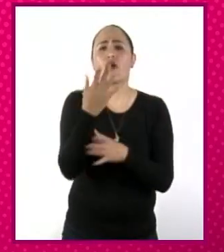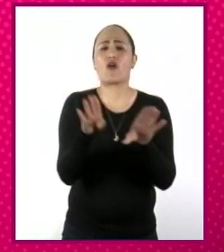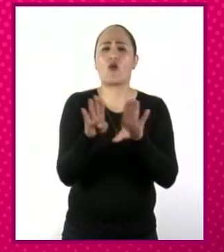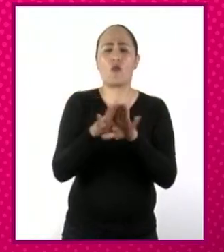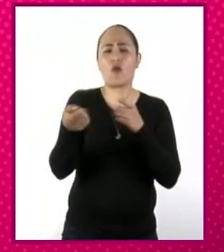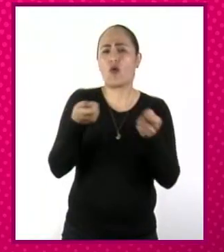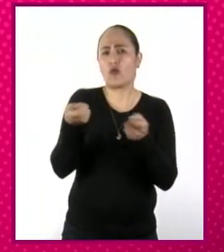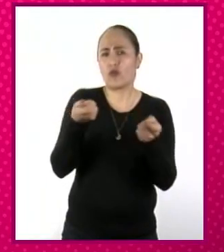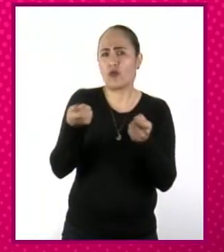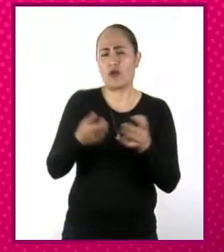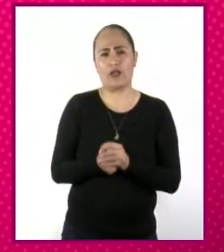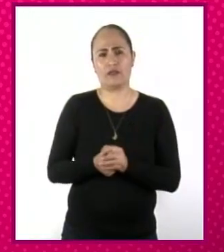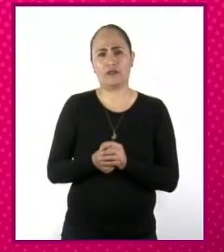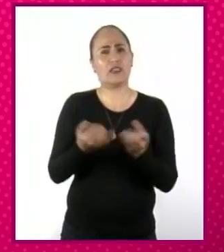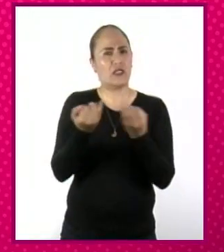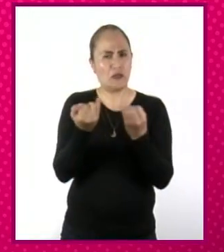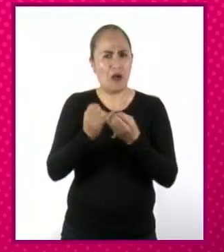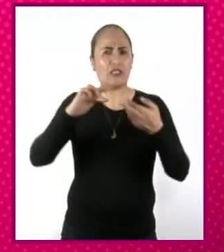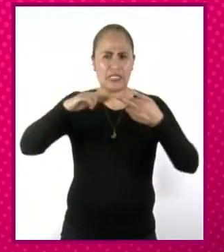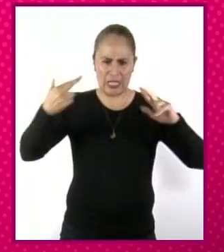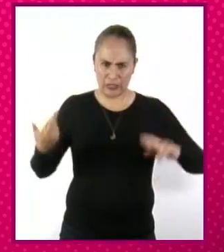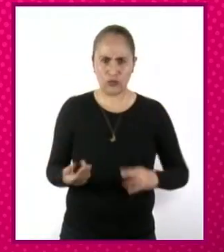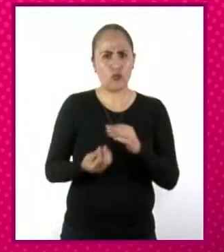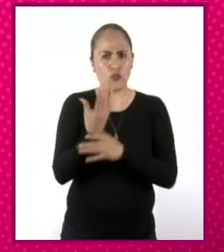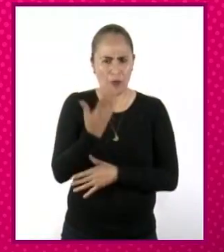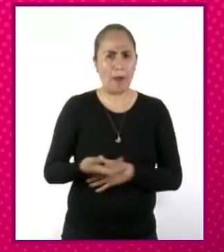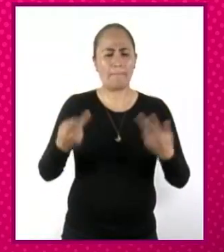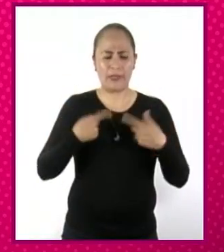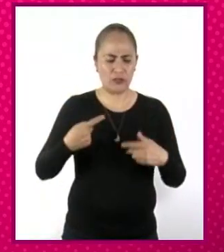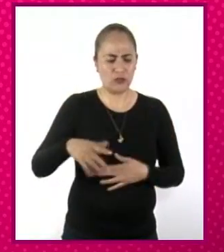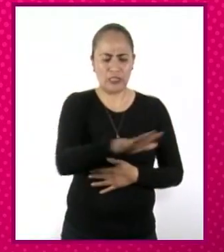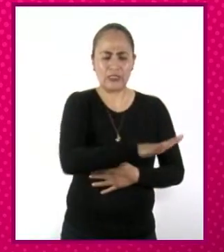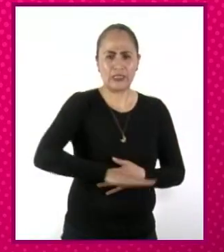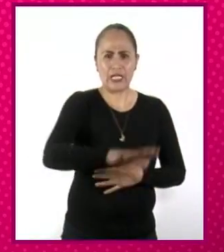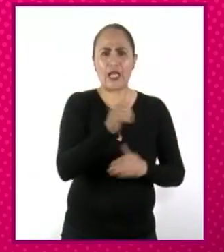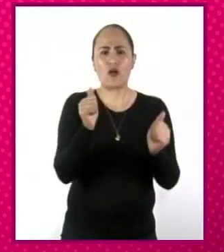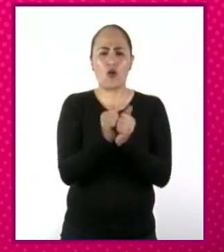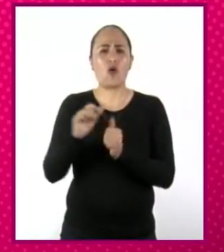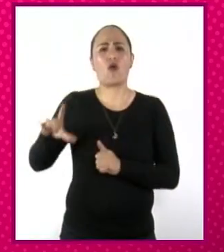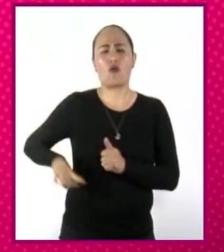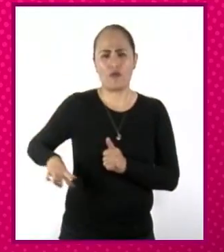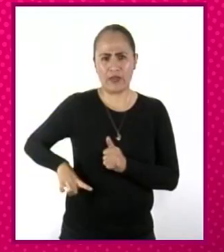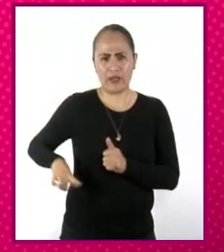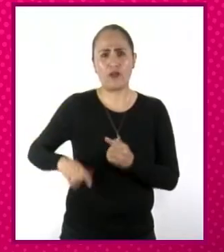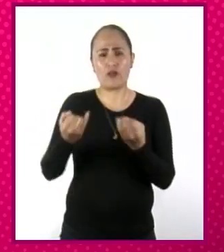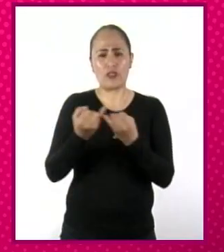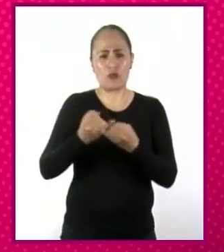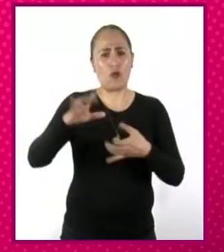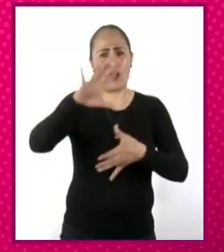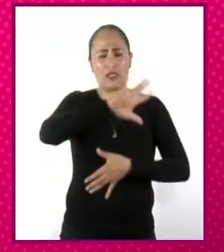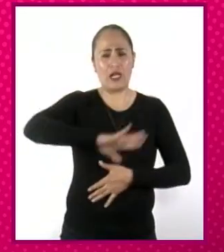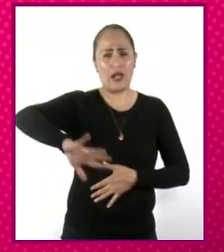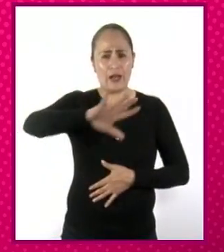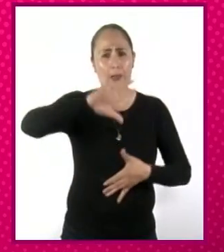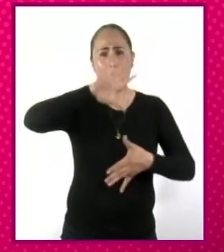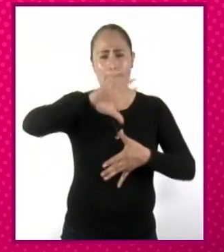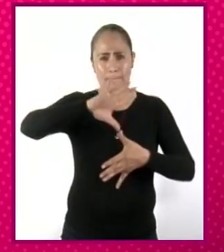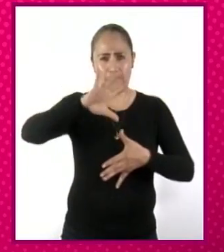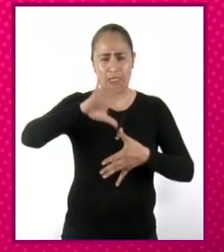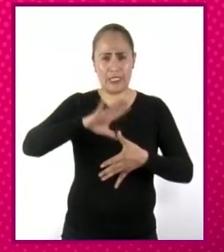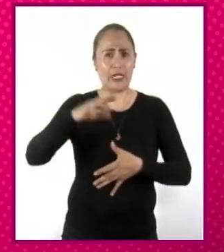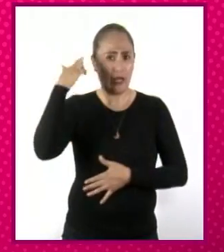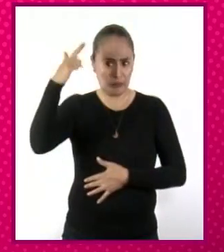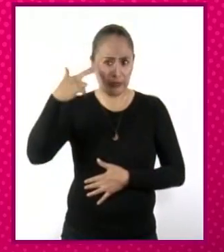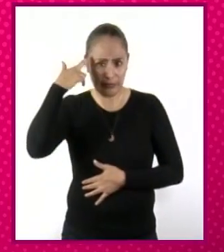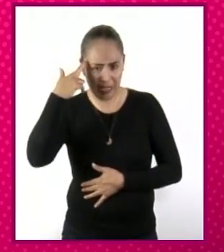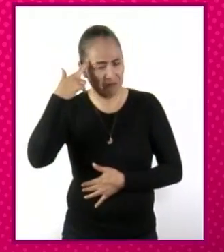Va a haber una nueva relación entre los ciudadanos y el gobierno, y es la primera vez que en el mundo occidental se opta por un sistema no